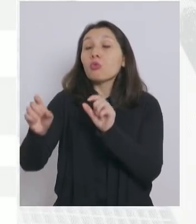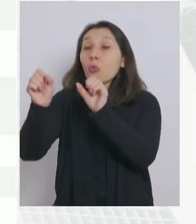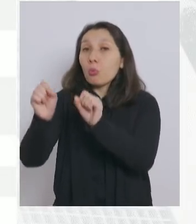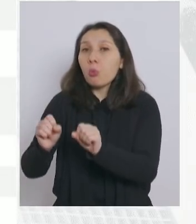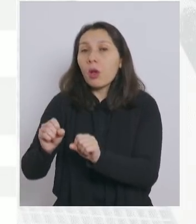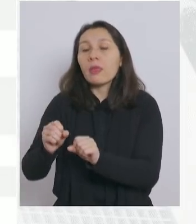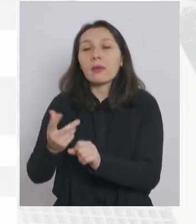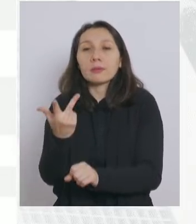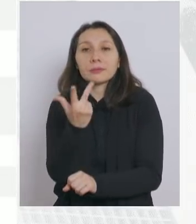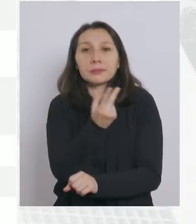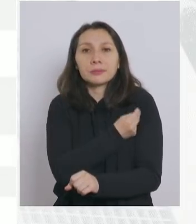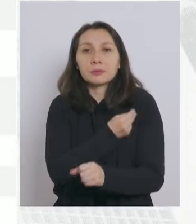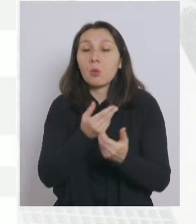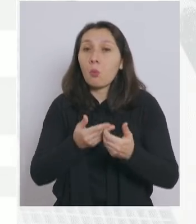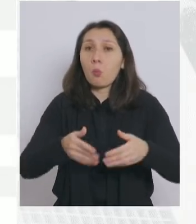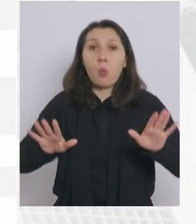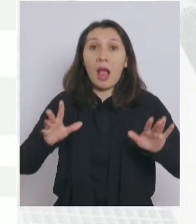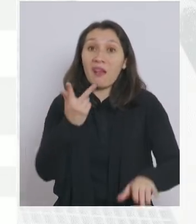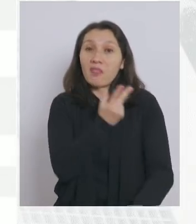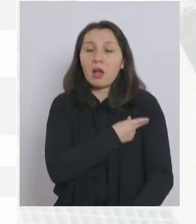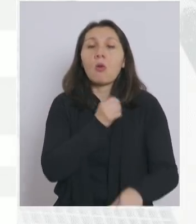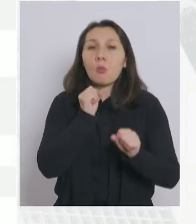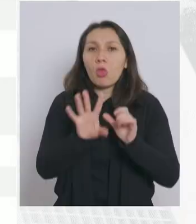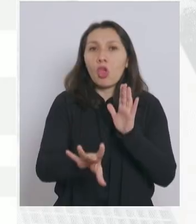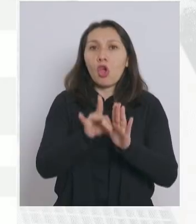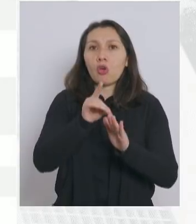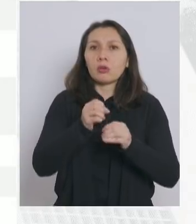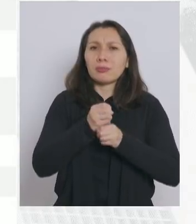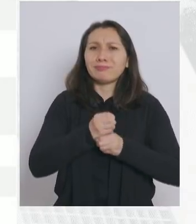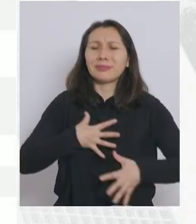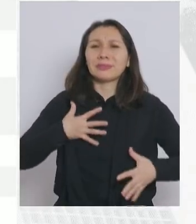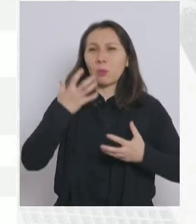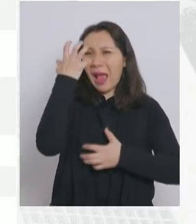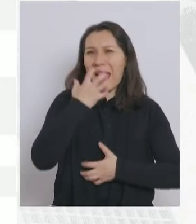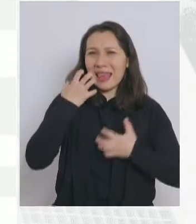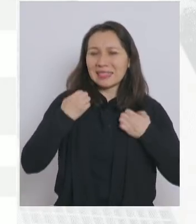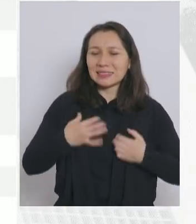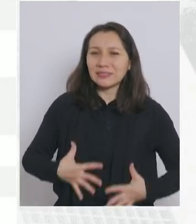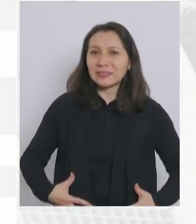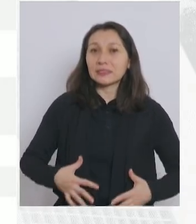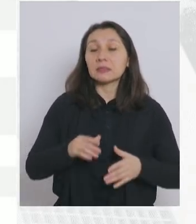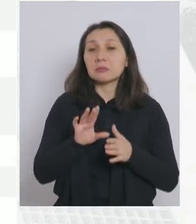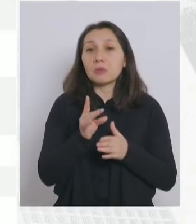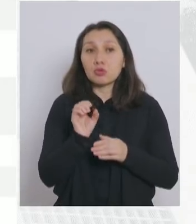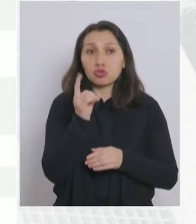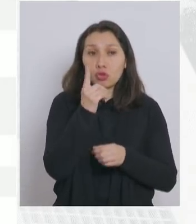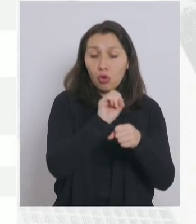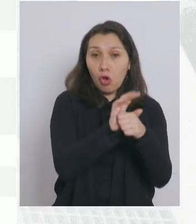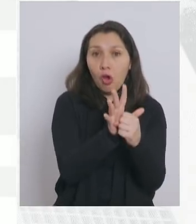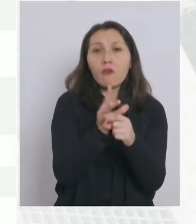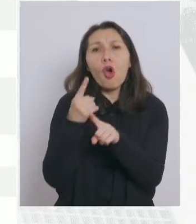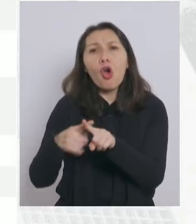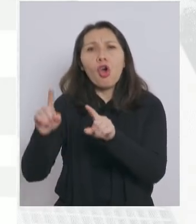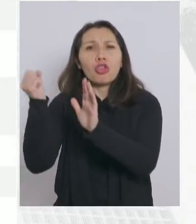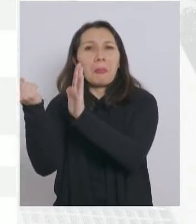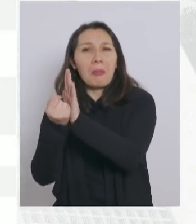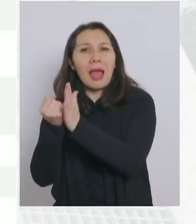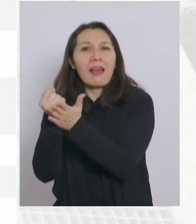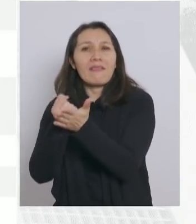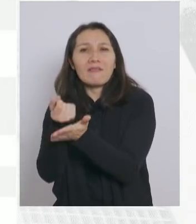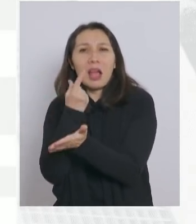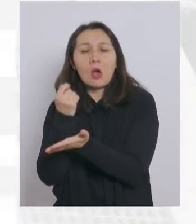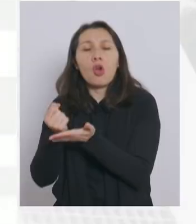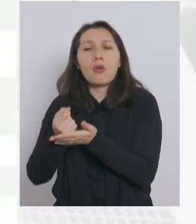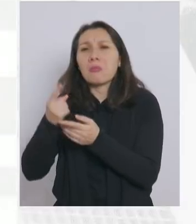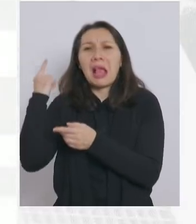con el uso de cualquiera de las vacunas que han sido autorizadas, no solamente para COVID, sino para las vacunas o medicamentos